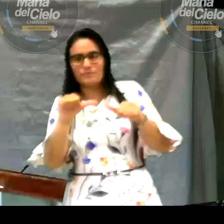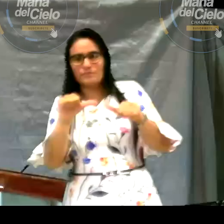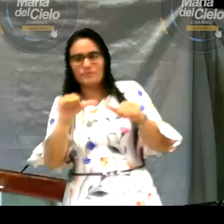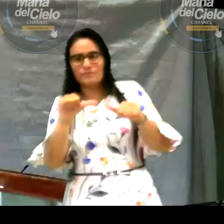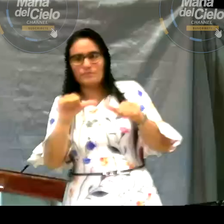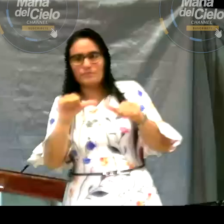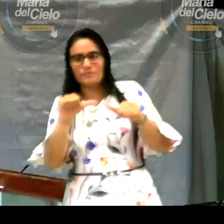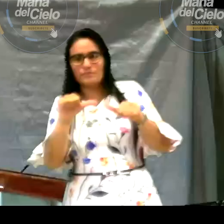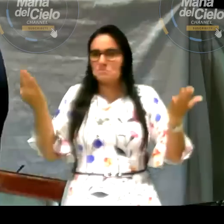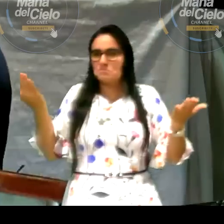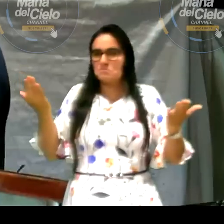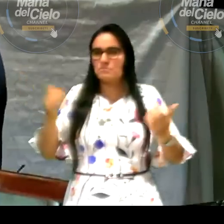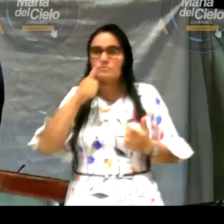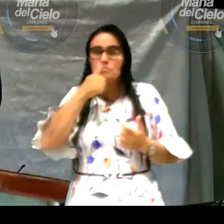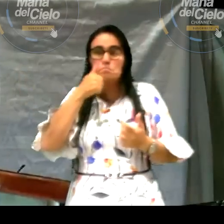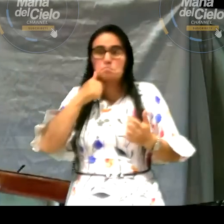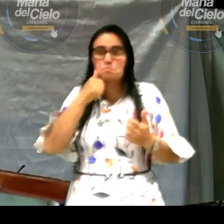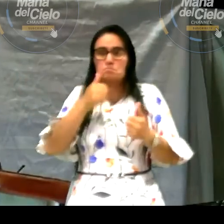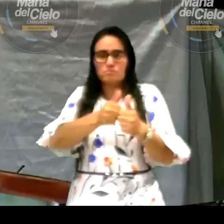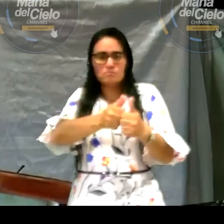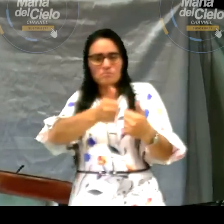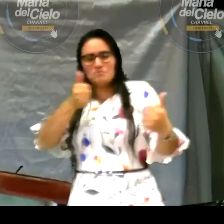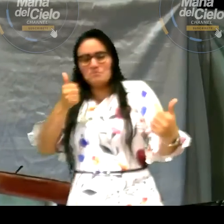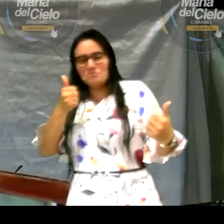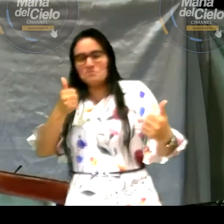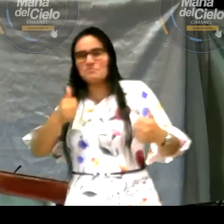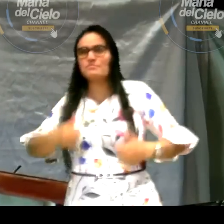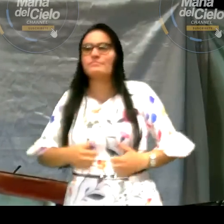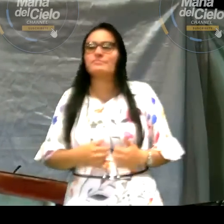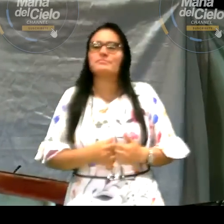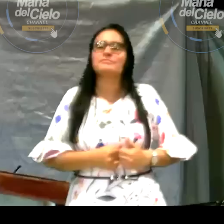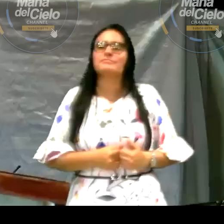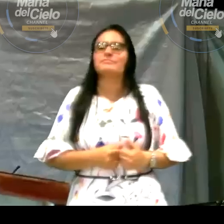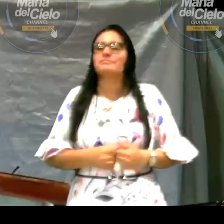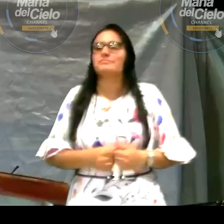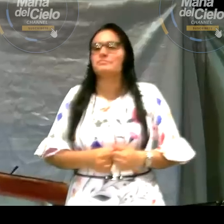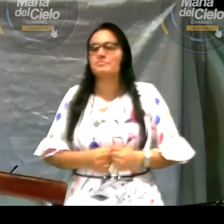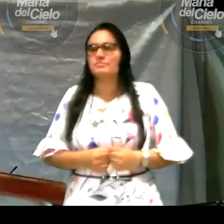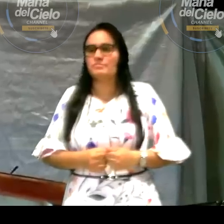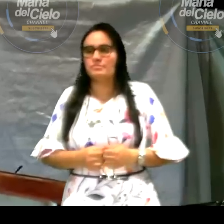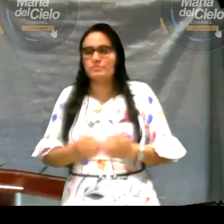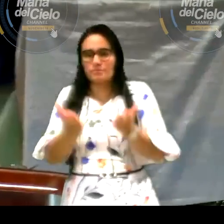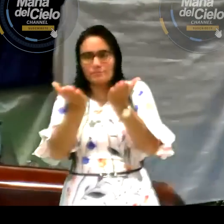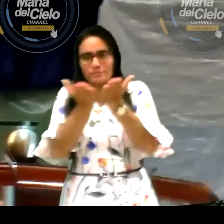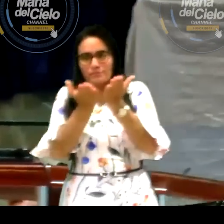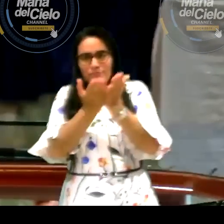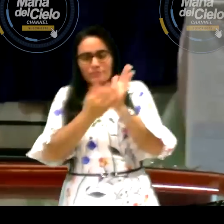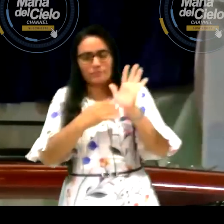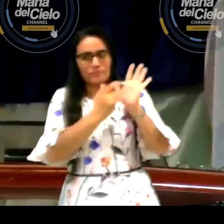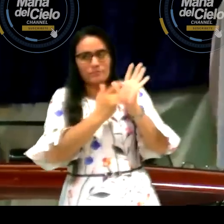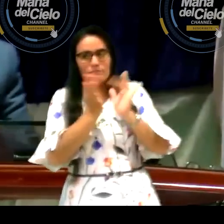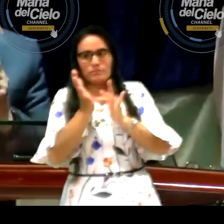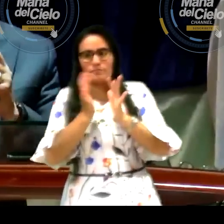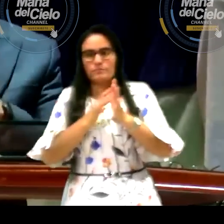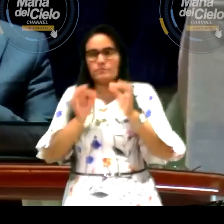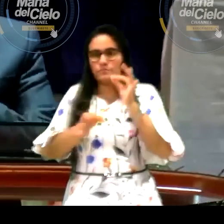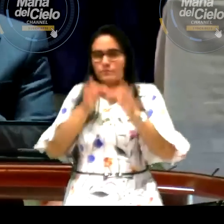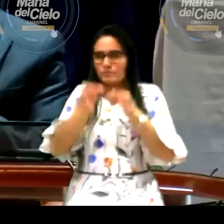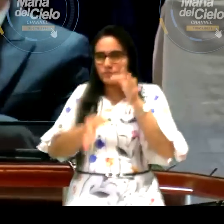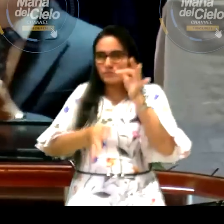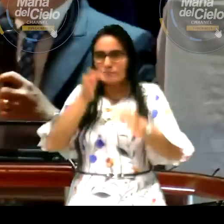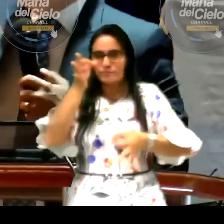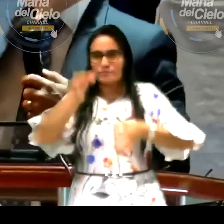voy. Cualquiera. Es más, la Biblia entra en detalle. Como era justo, no